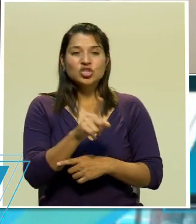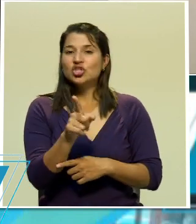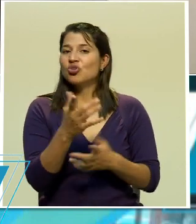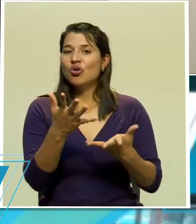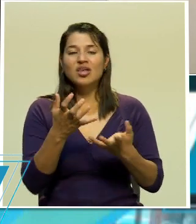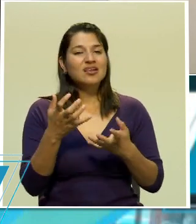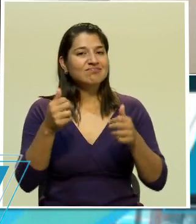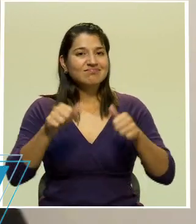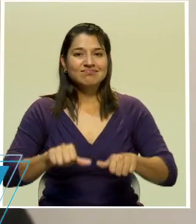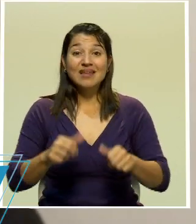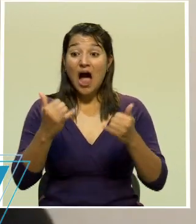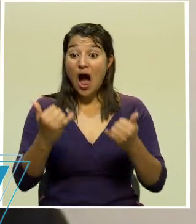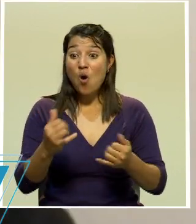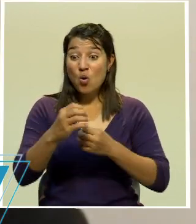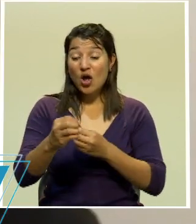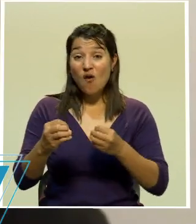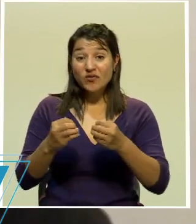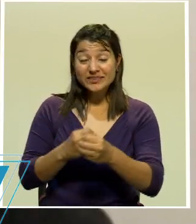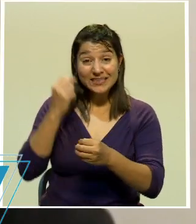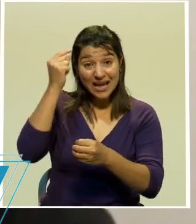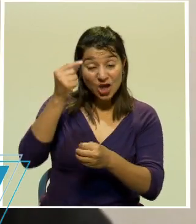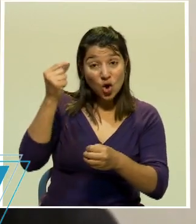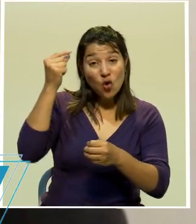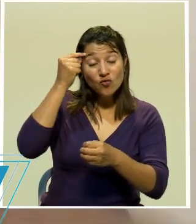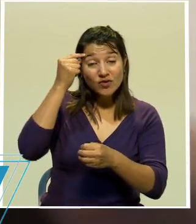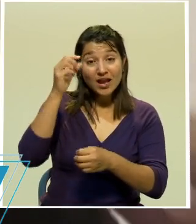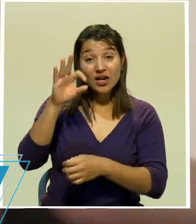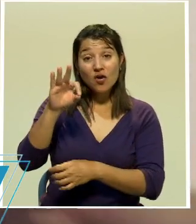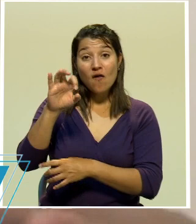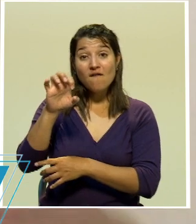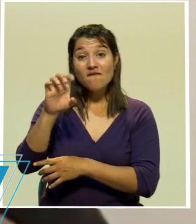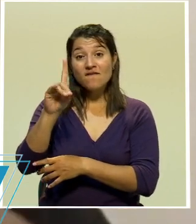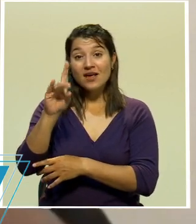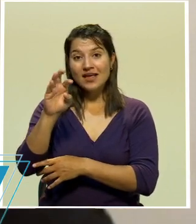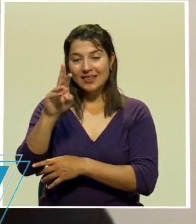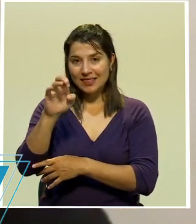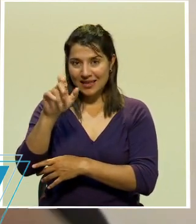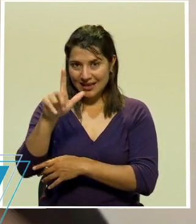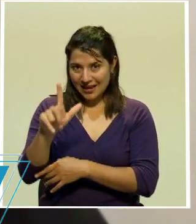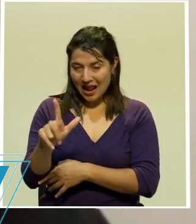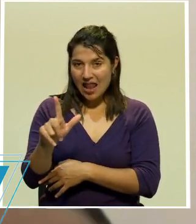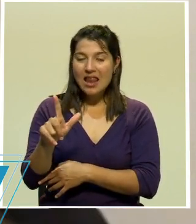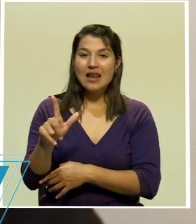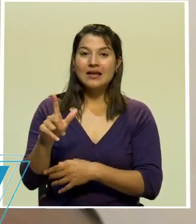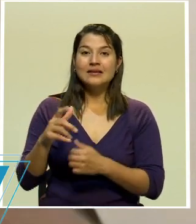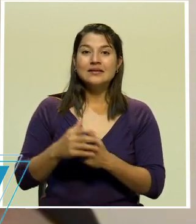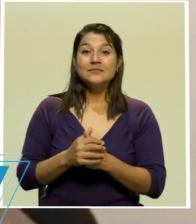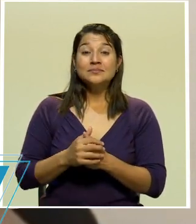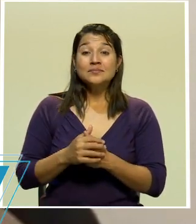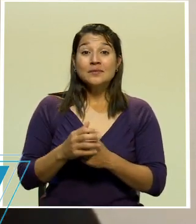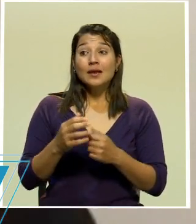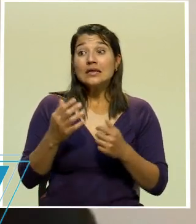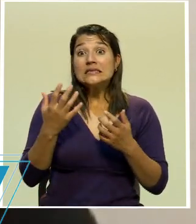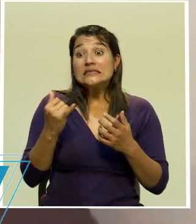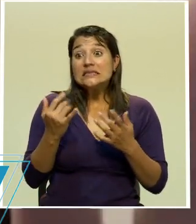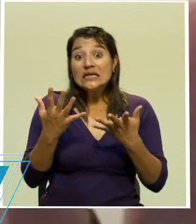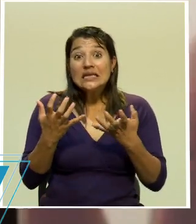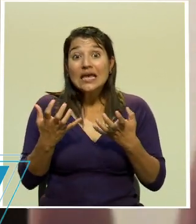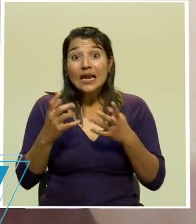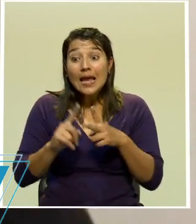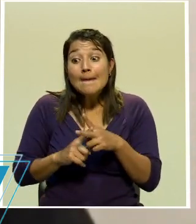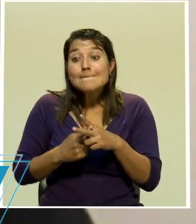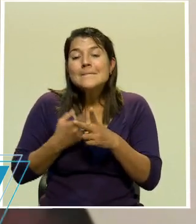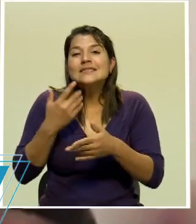las oficinas del gobierno federal con las que la oficina de Joe Biden quiera empezar un proceso de transición en el poder, no